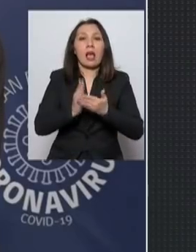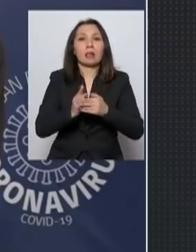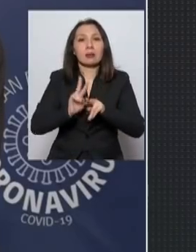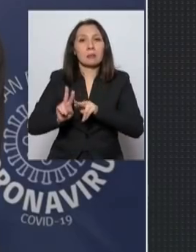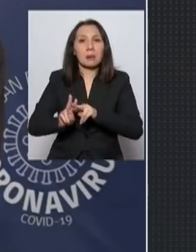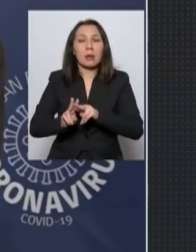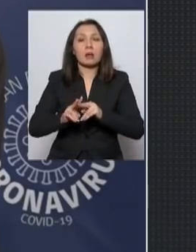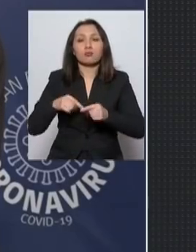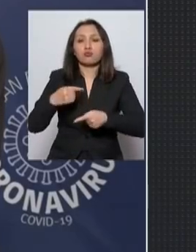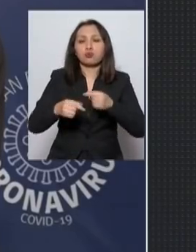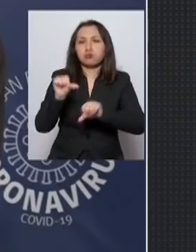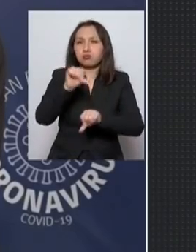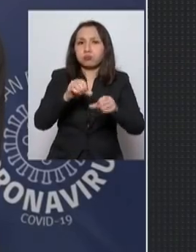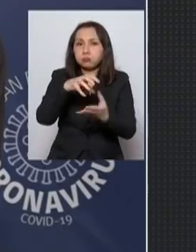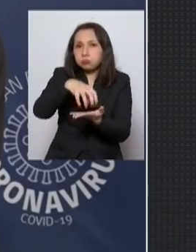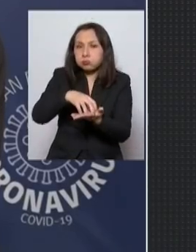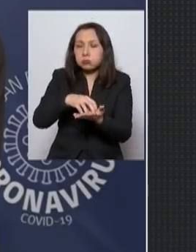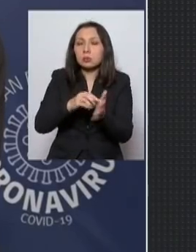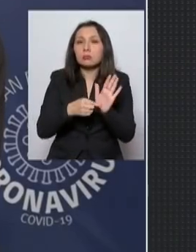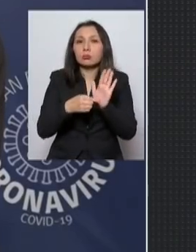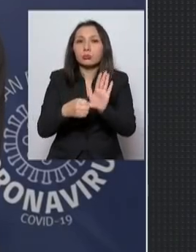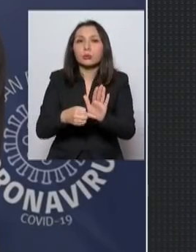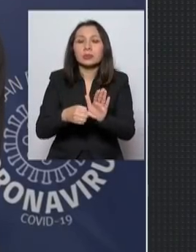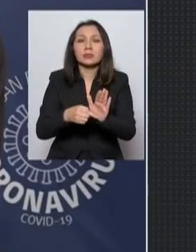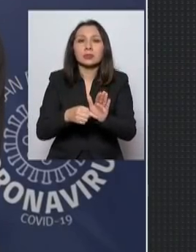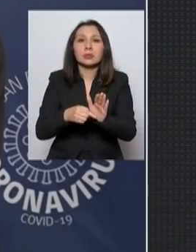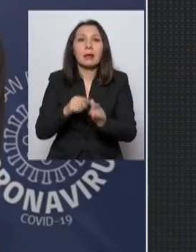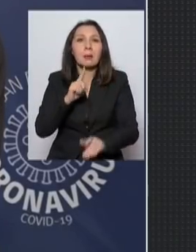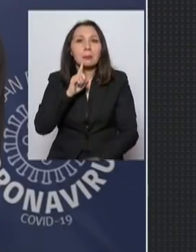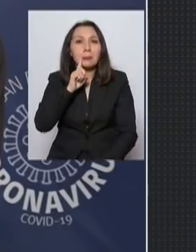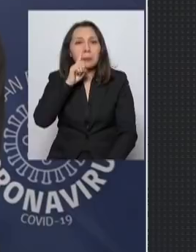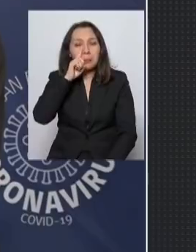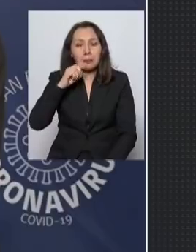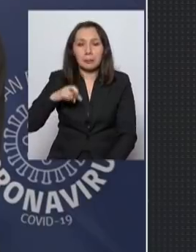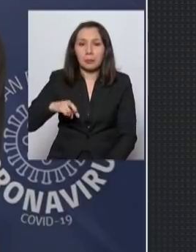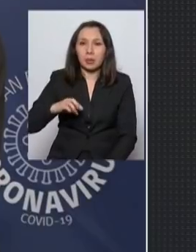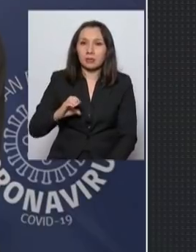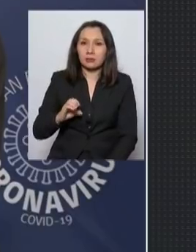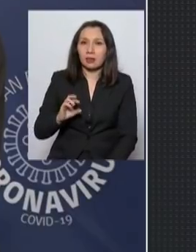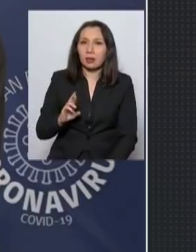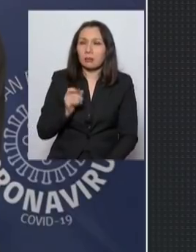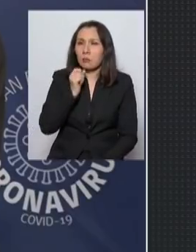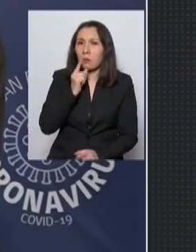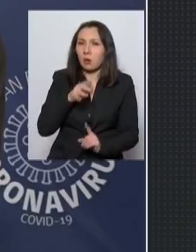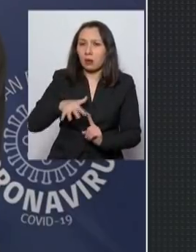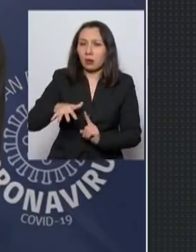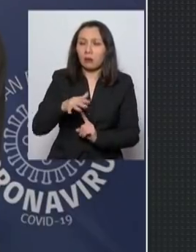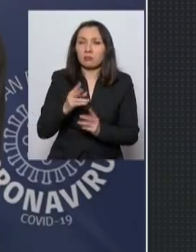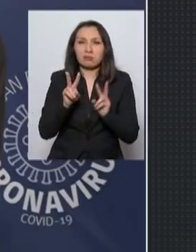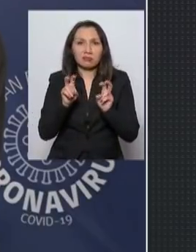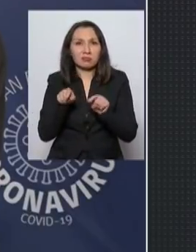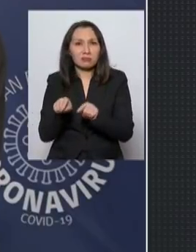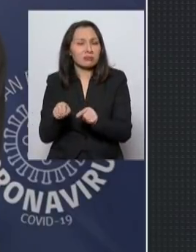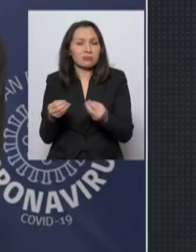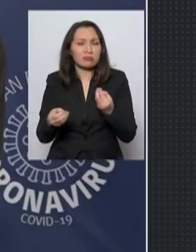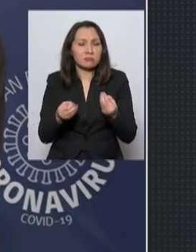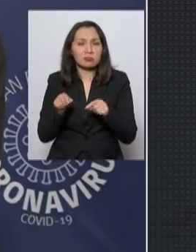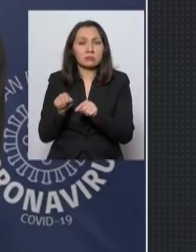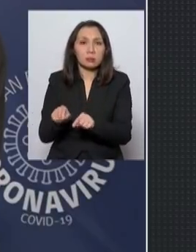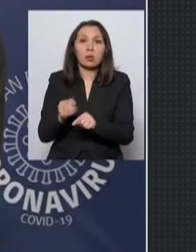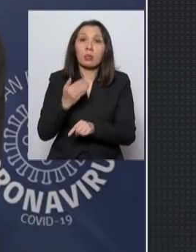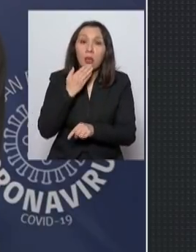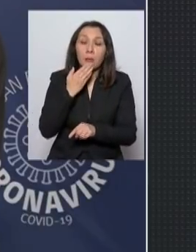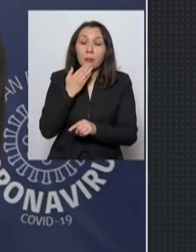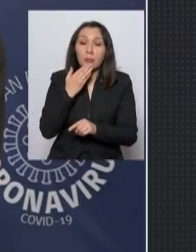el procesamiento de las muestras de los test PCR. Consultarle qué situación se está viviendo respecto a eso. Y también